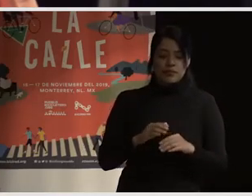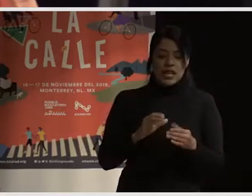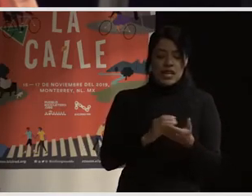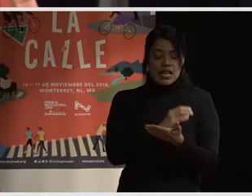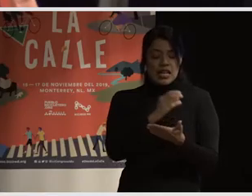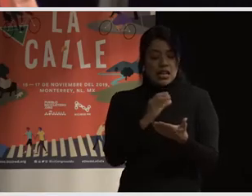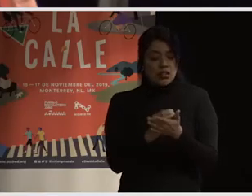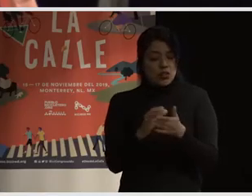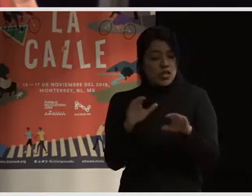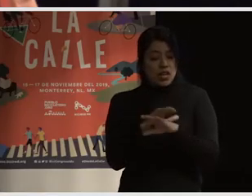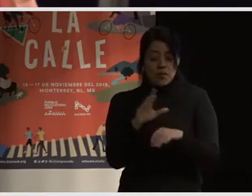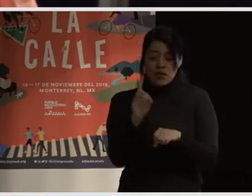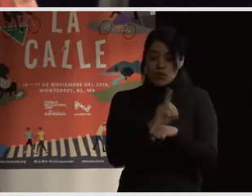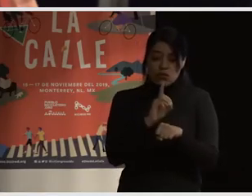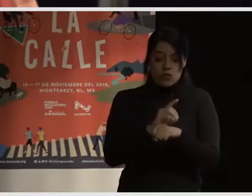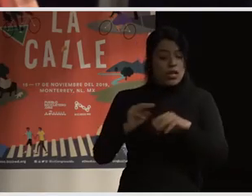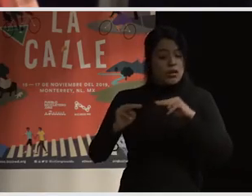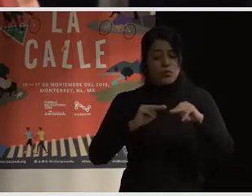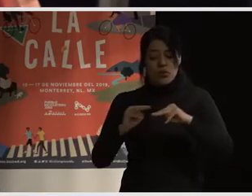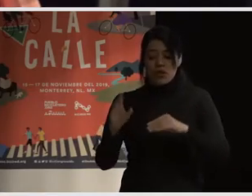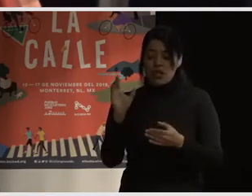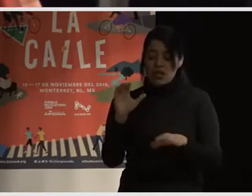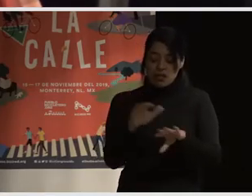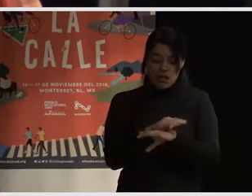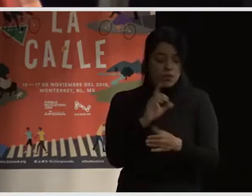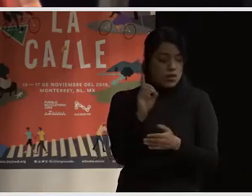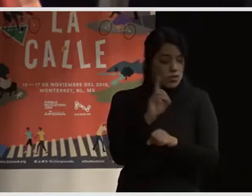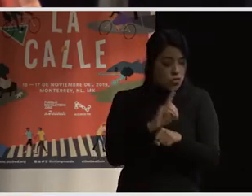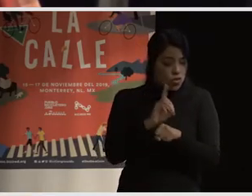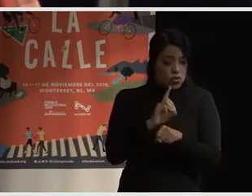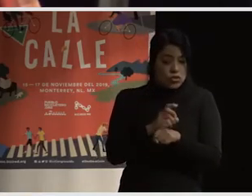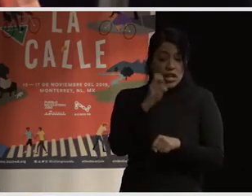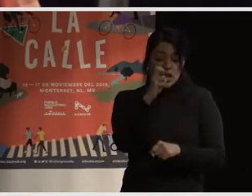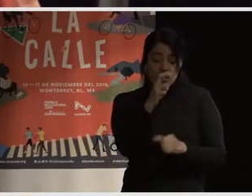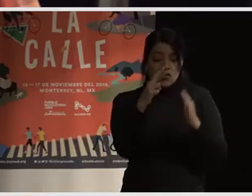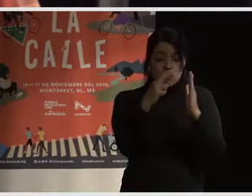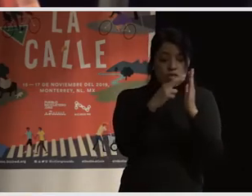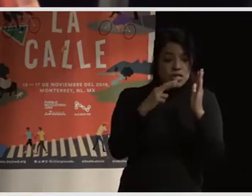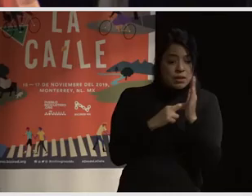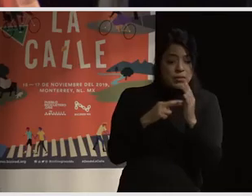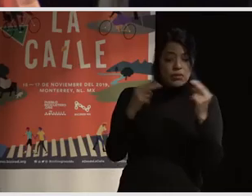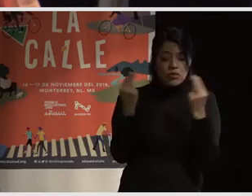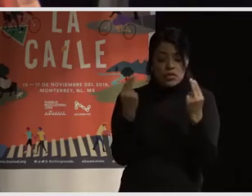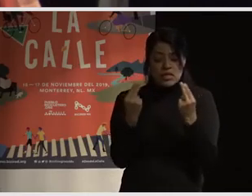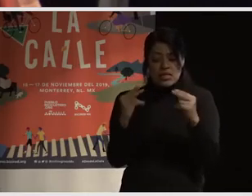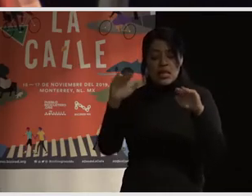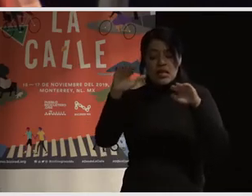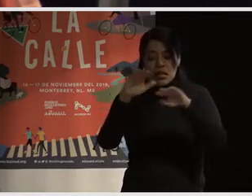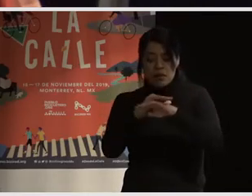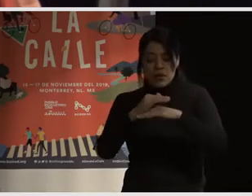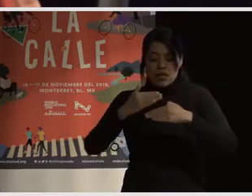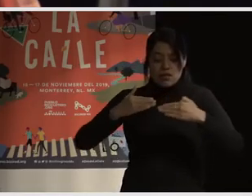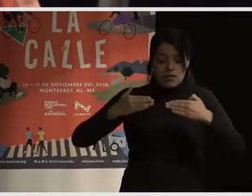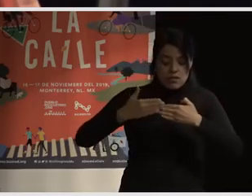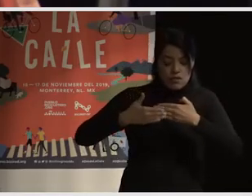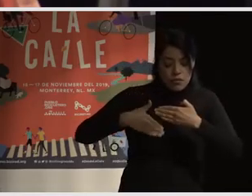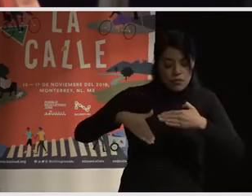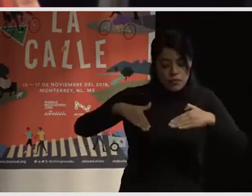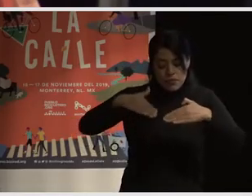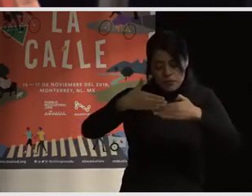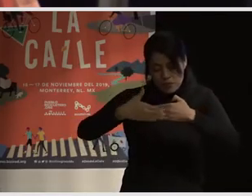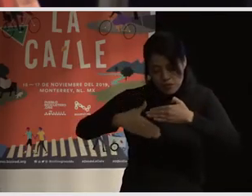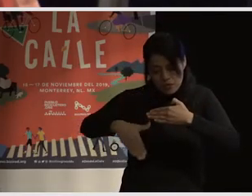cambia todos los días la movilidad cambia todos los días estos reglamentos deben de poder adaptarse y evolucionar a lo